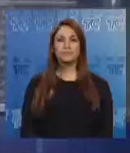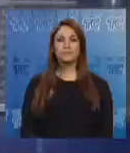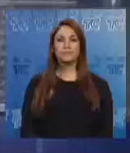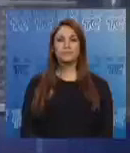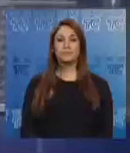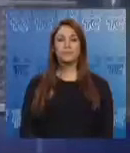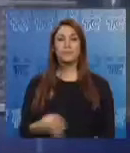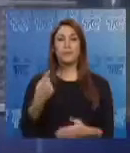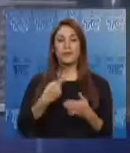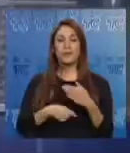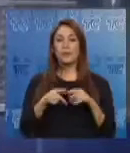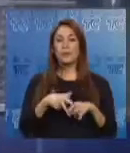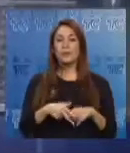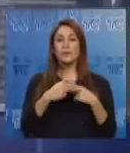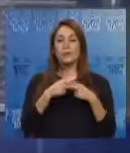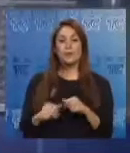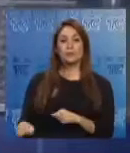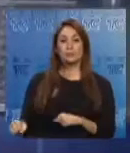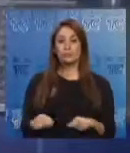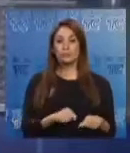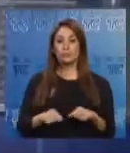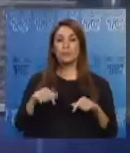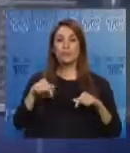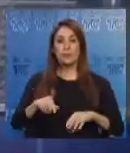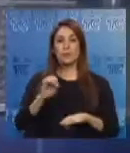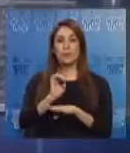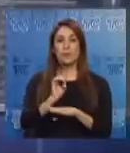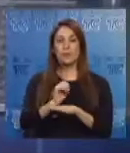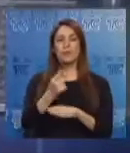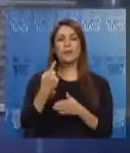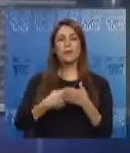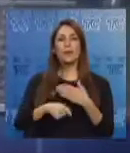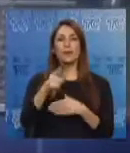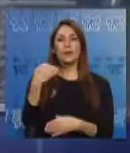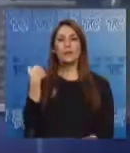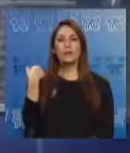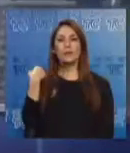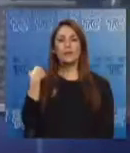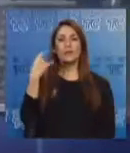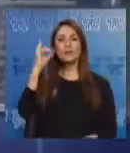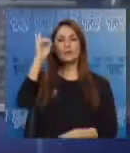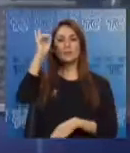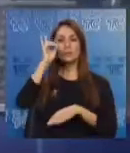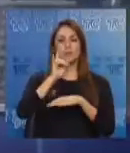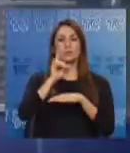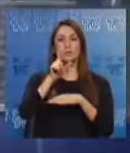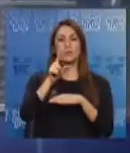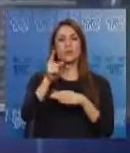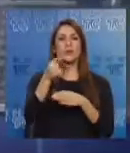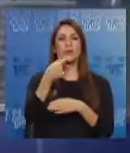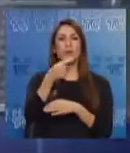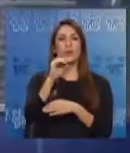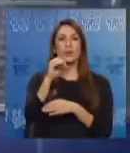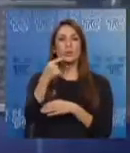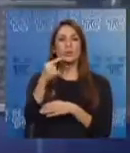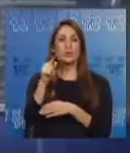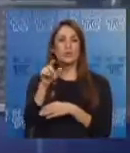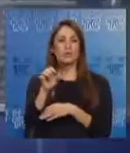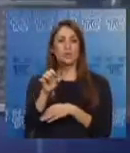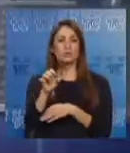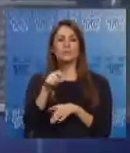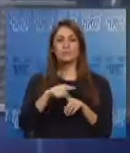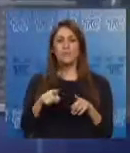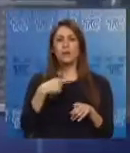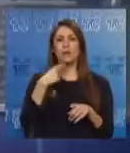Y la devastación originada por el terremoto en el Ecuador fue captada por las cámaras satelitales de las mapas de Google. Veamos cómo se ven